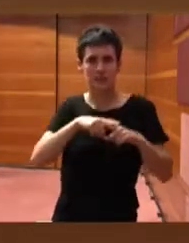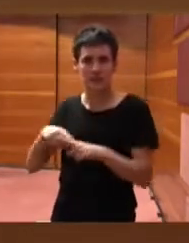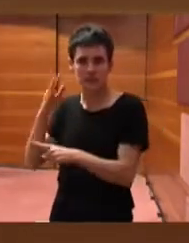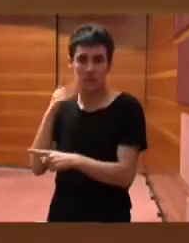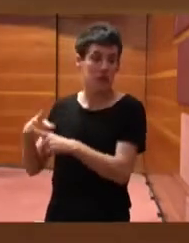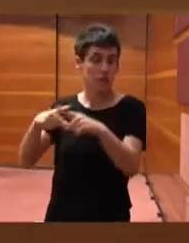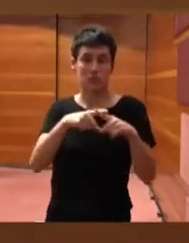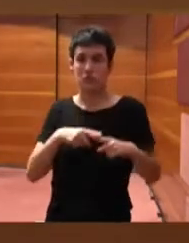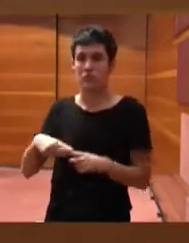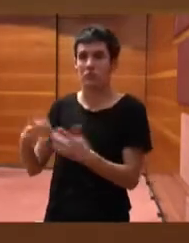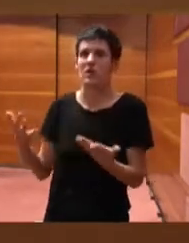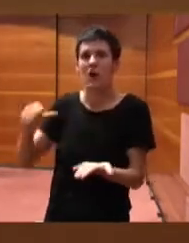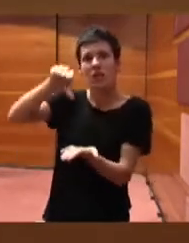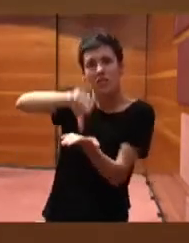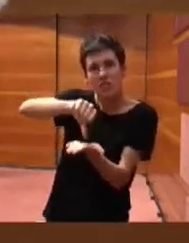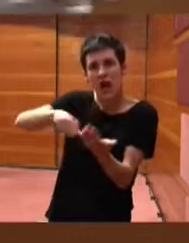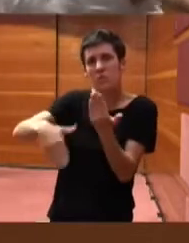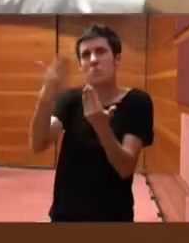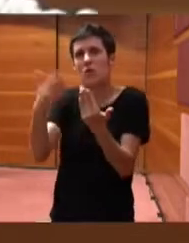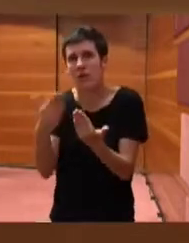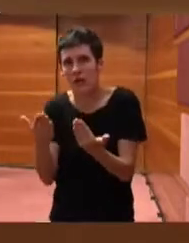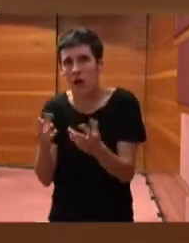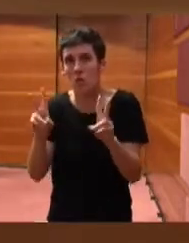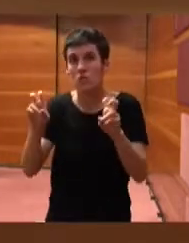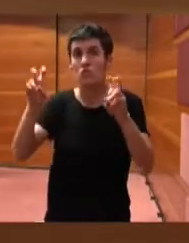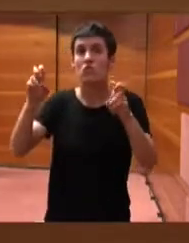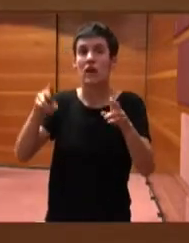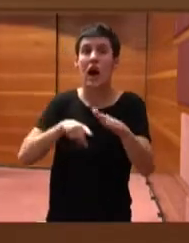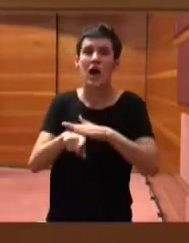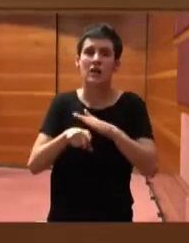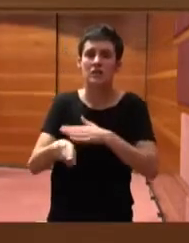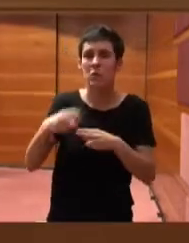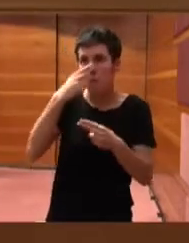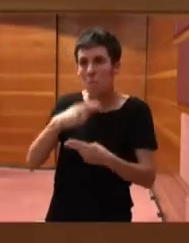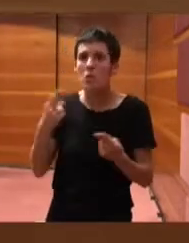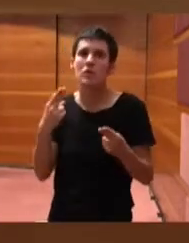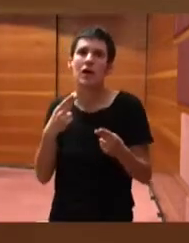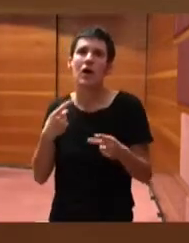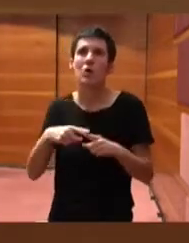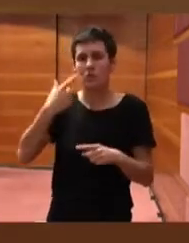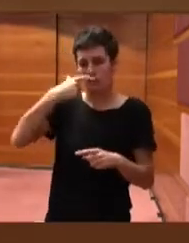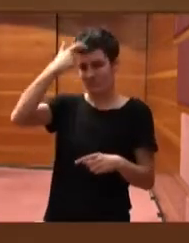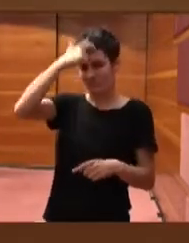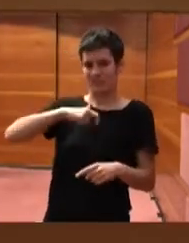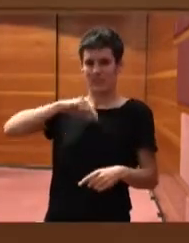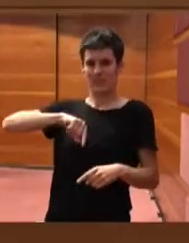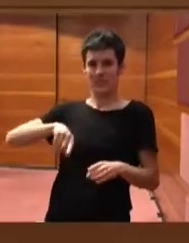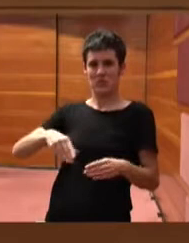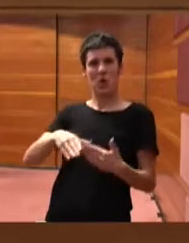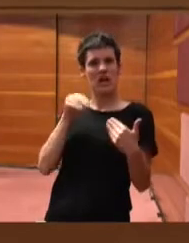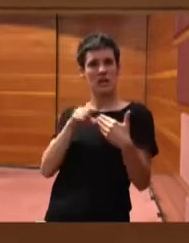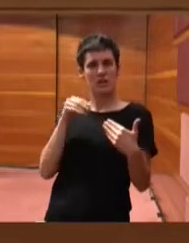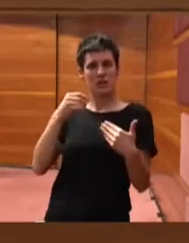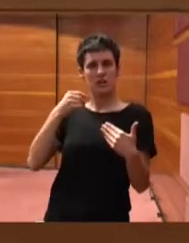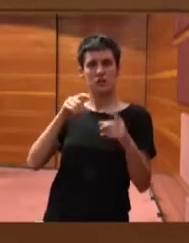ciudades y la nueva gestión pública de los 80, que nos dijo que éramos clientes, se nos ha olvidado. Íbamos a la administración como